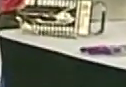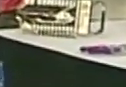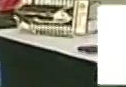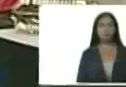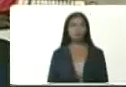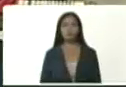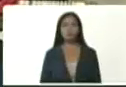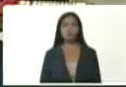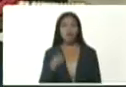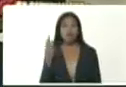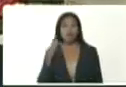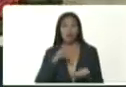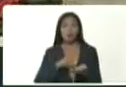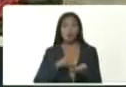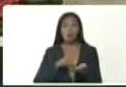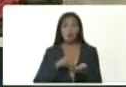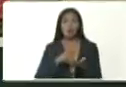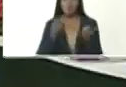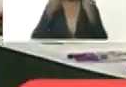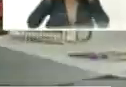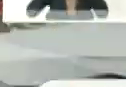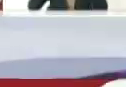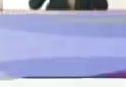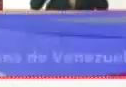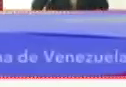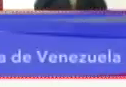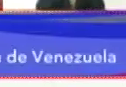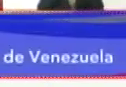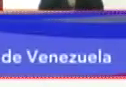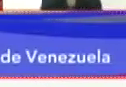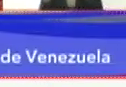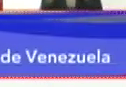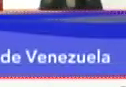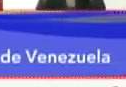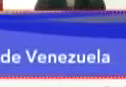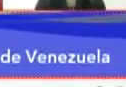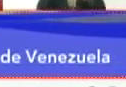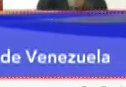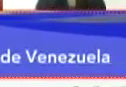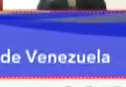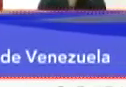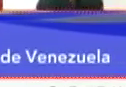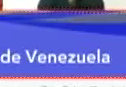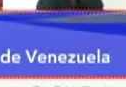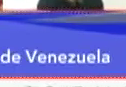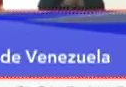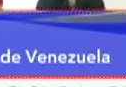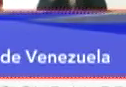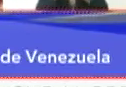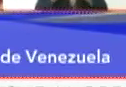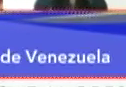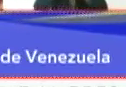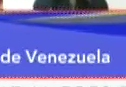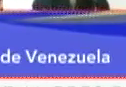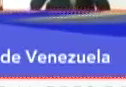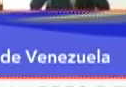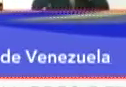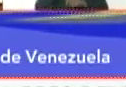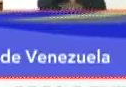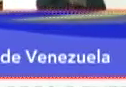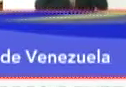aquí estamos preparándonos desde ya terminando agosto 29 de